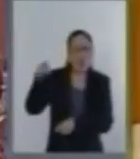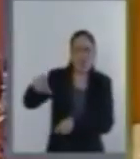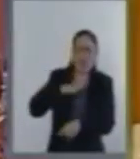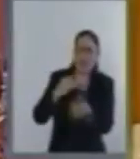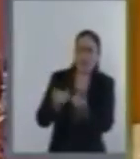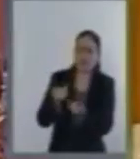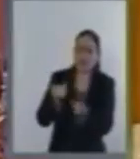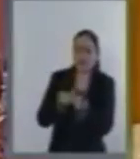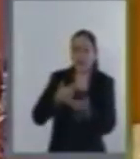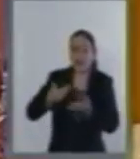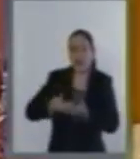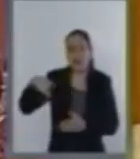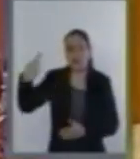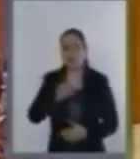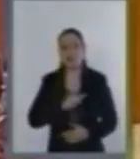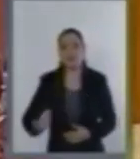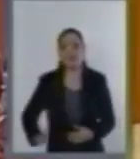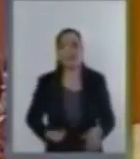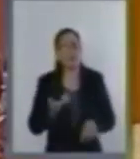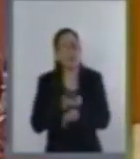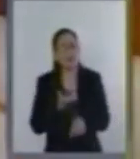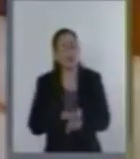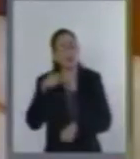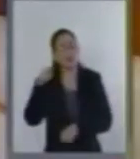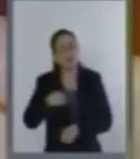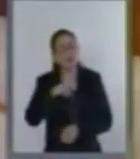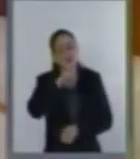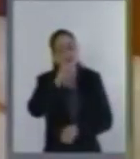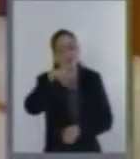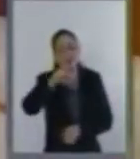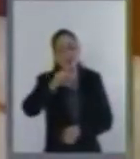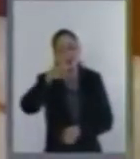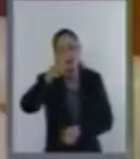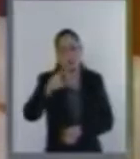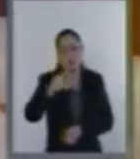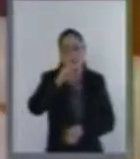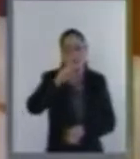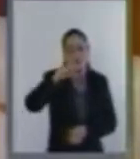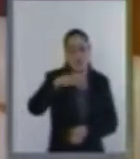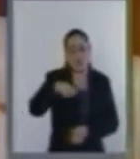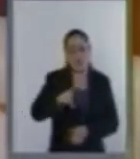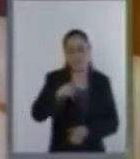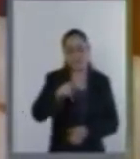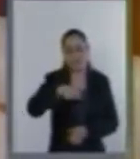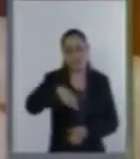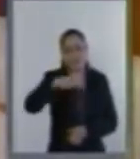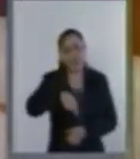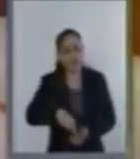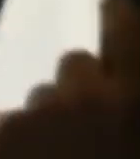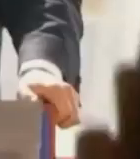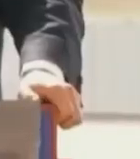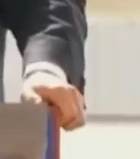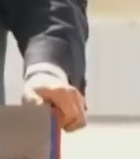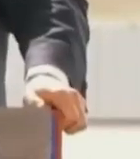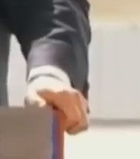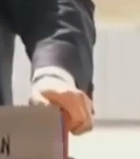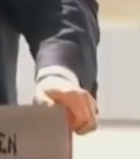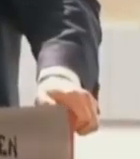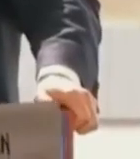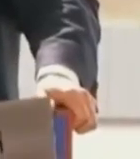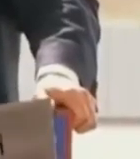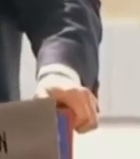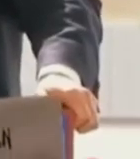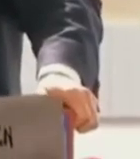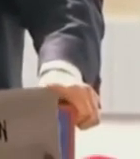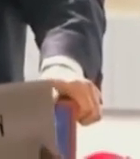es el actual presidente de los Estados Unidos. Desde el Senado de la República condenamos este acto realizado por